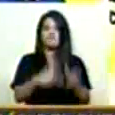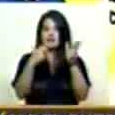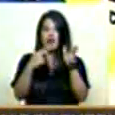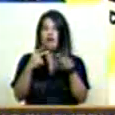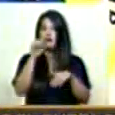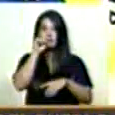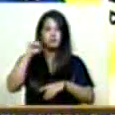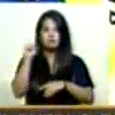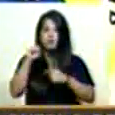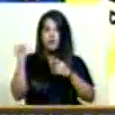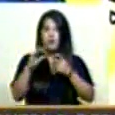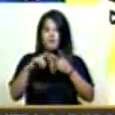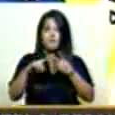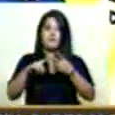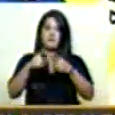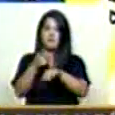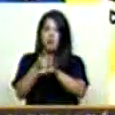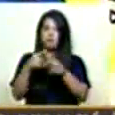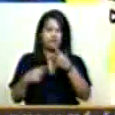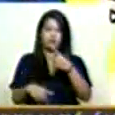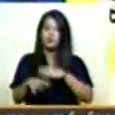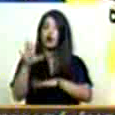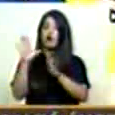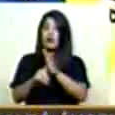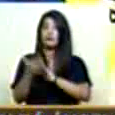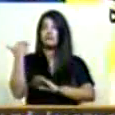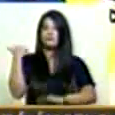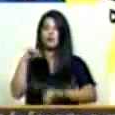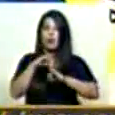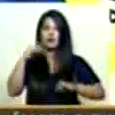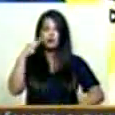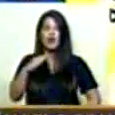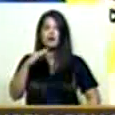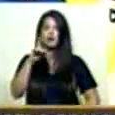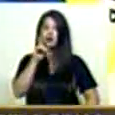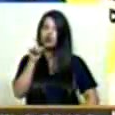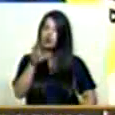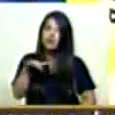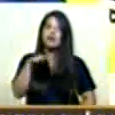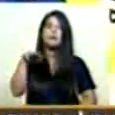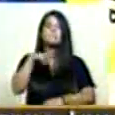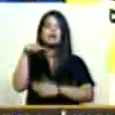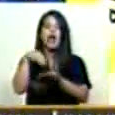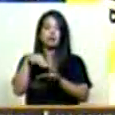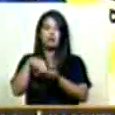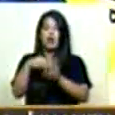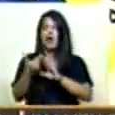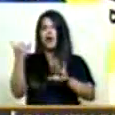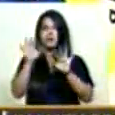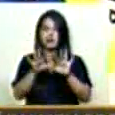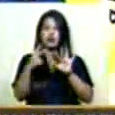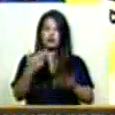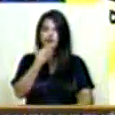de la guardia nacional bolivariana en el estado miranda específicamente en la cuneta de la montaña del pasado 18 de